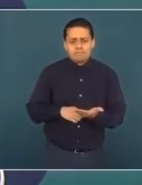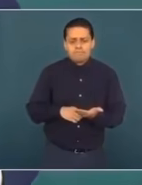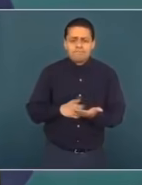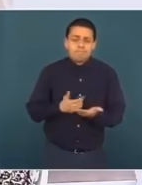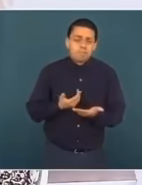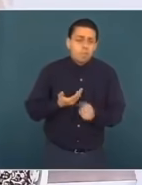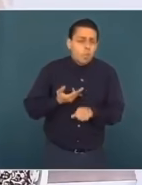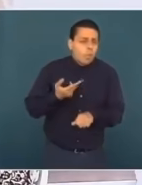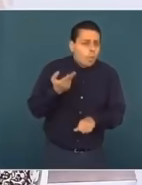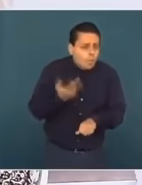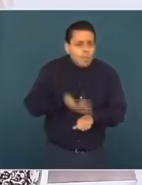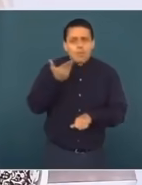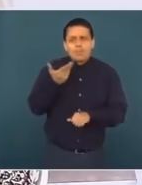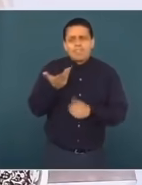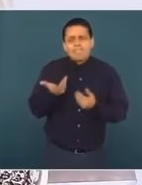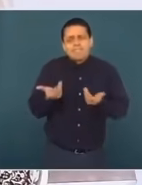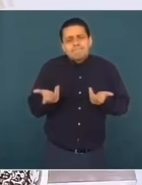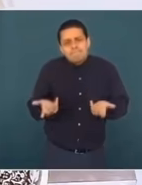muy